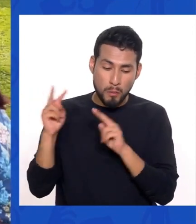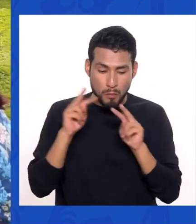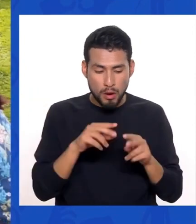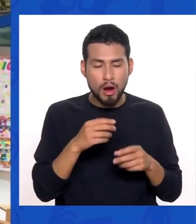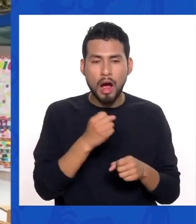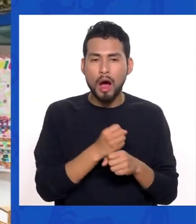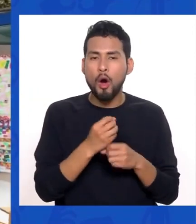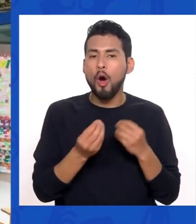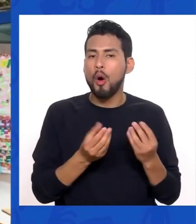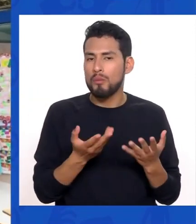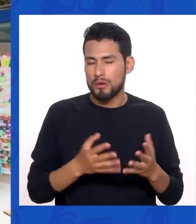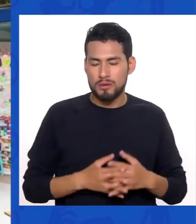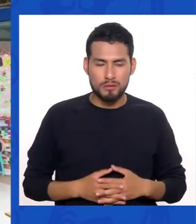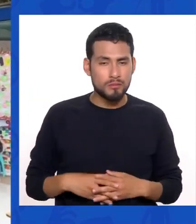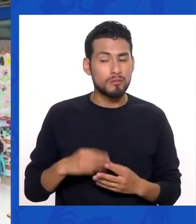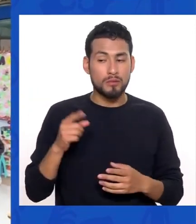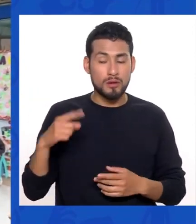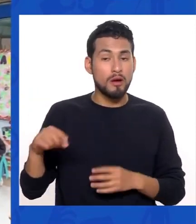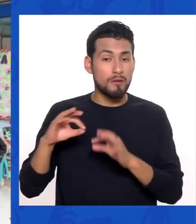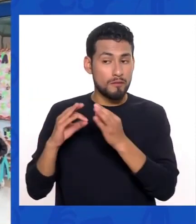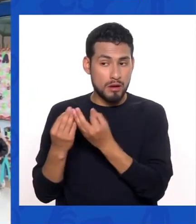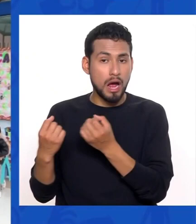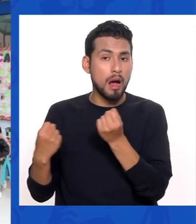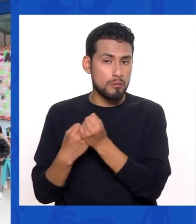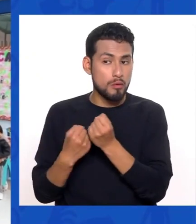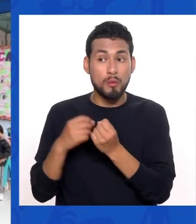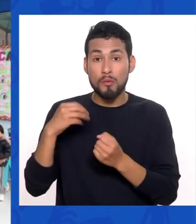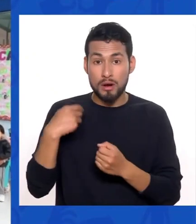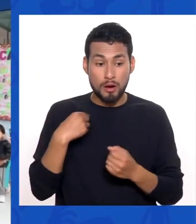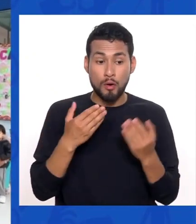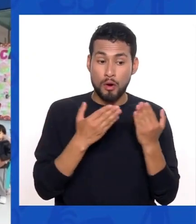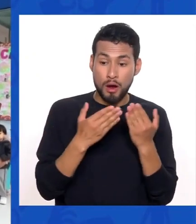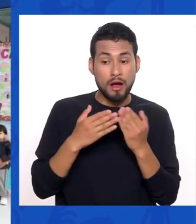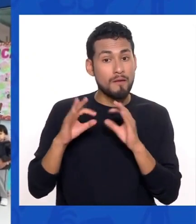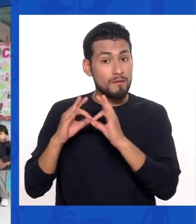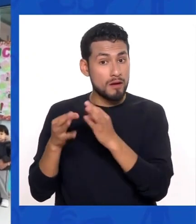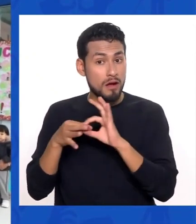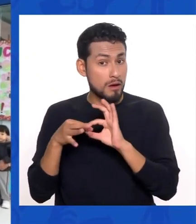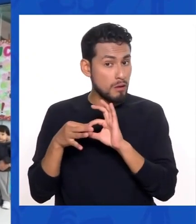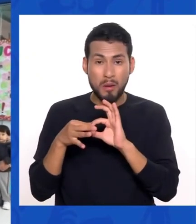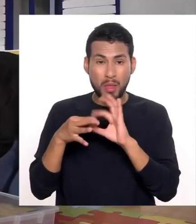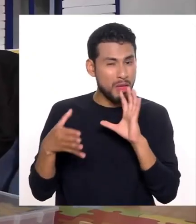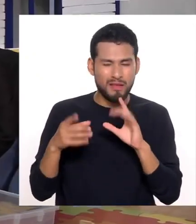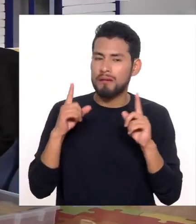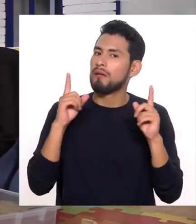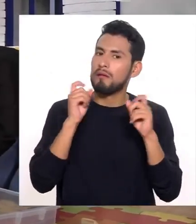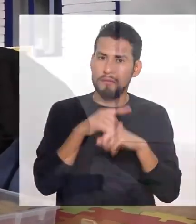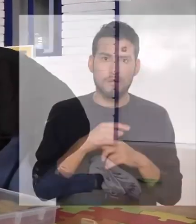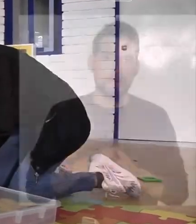acá. Porque ellos son nuestros principales aliados. Si no trabajamos con ellos, sería muy difícil.